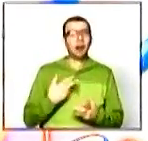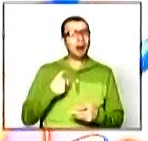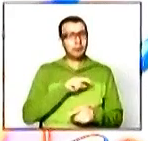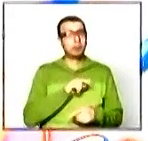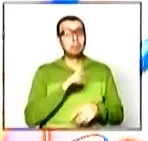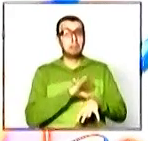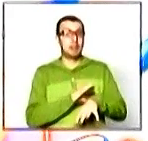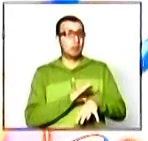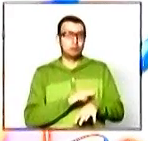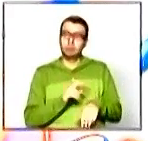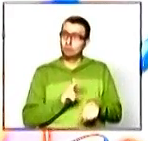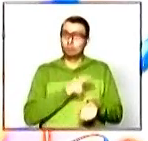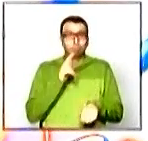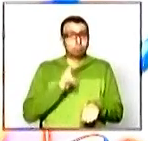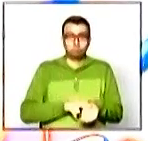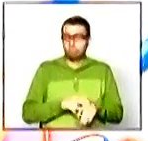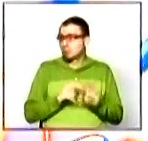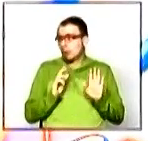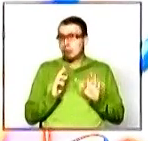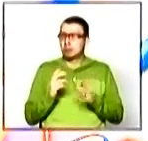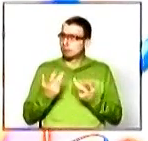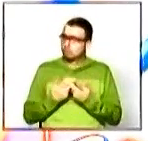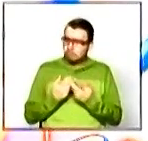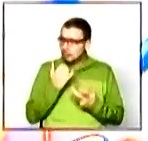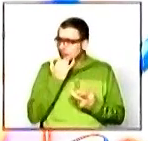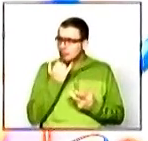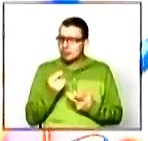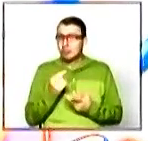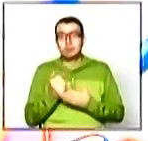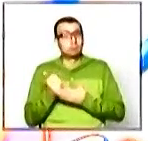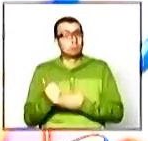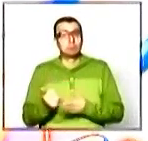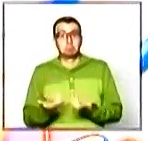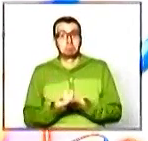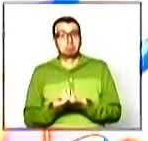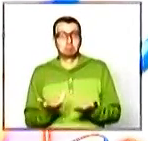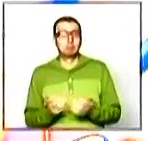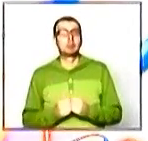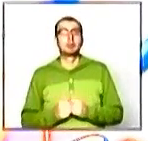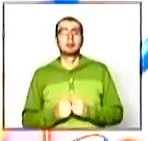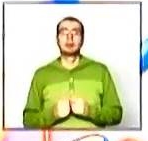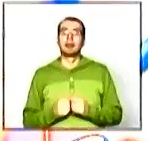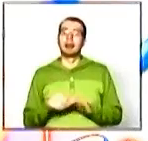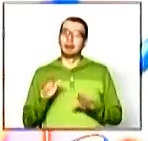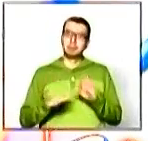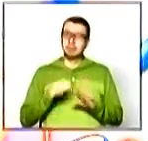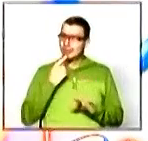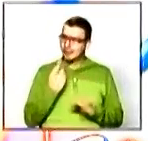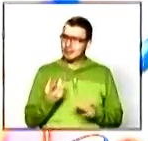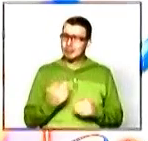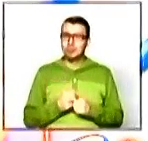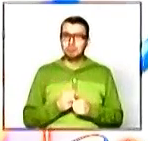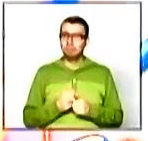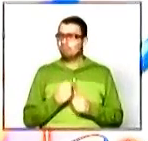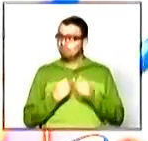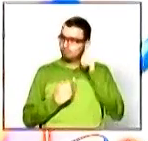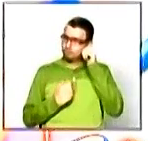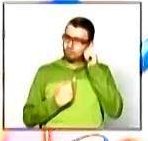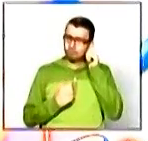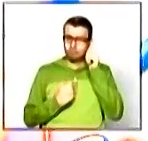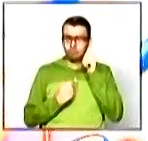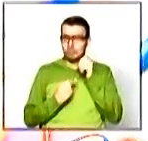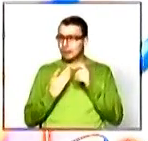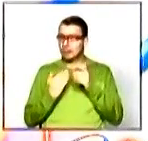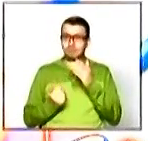médicos, somos humanos. Pues aquí estamos hablando de algo humano. Y uno dice, ¿y por dónde le trabajo a este